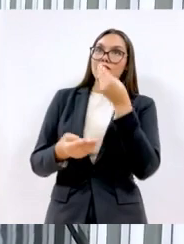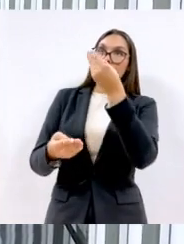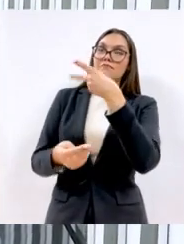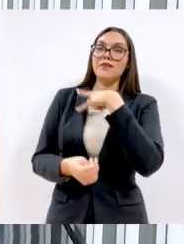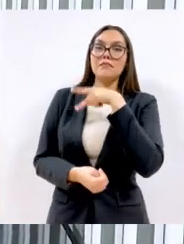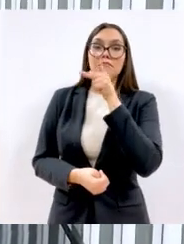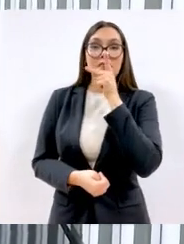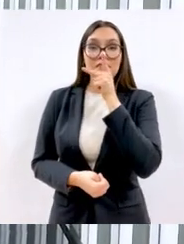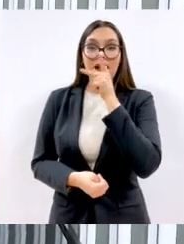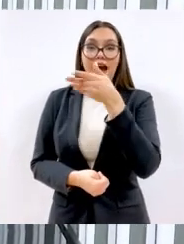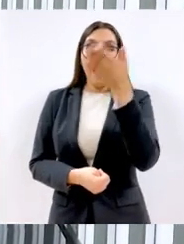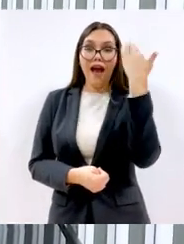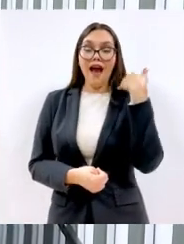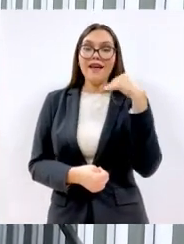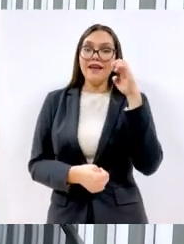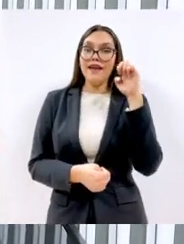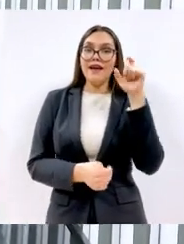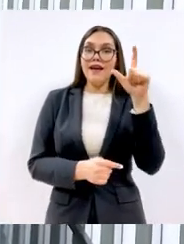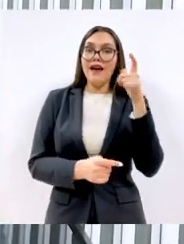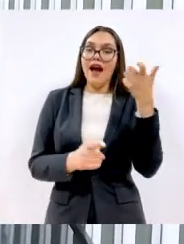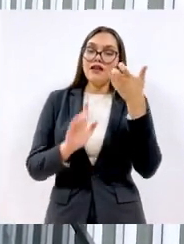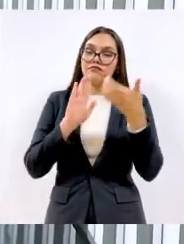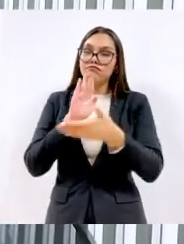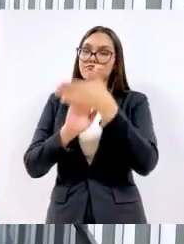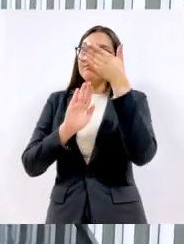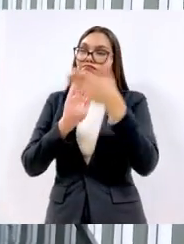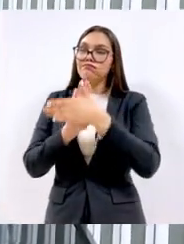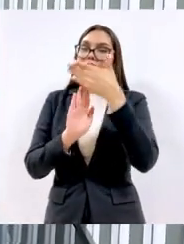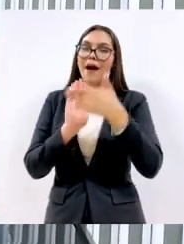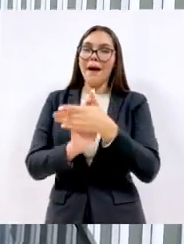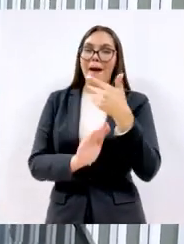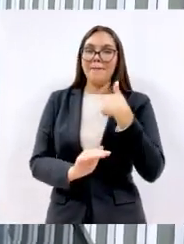lo entregué a mi padre porque en ese tiempo estaba construyendo